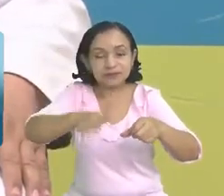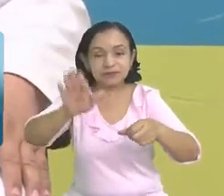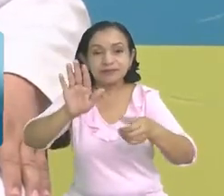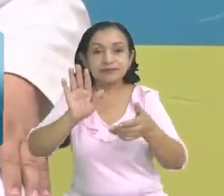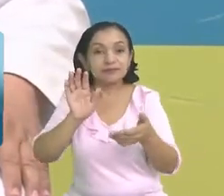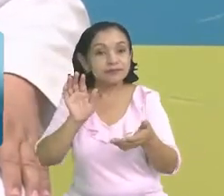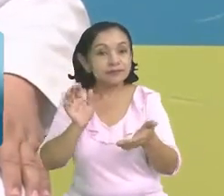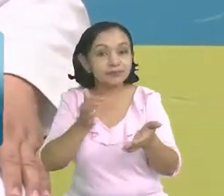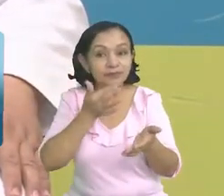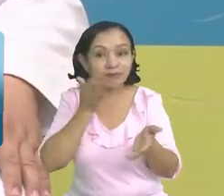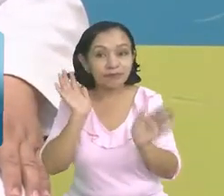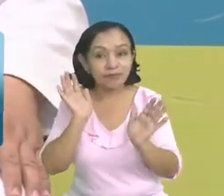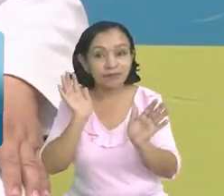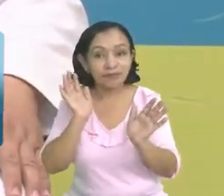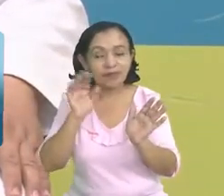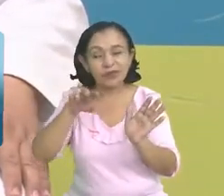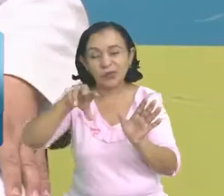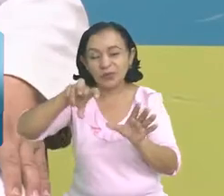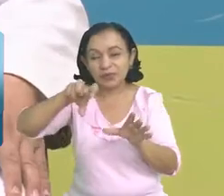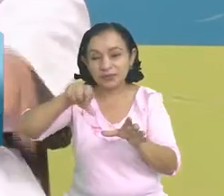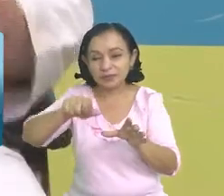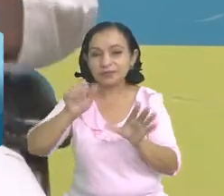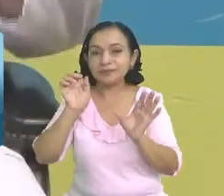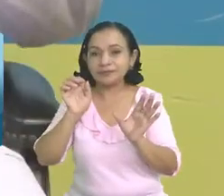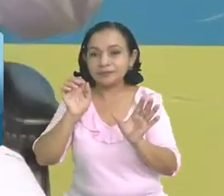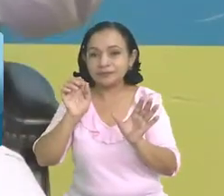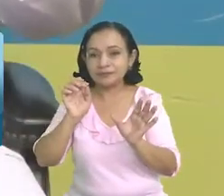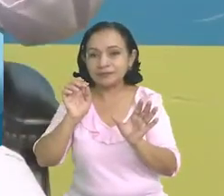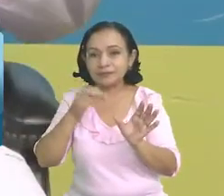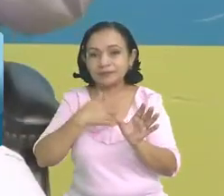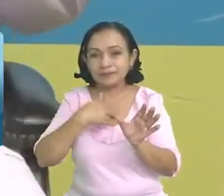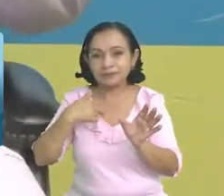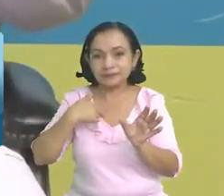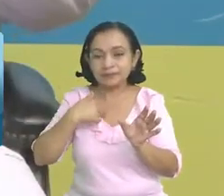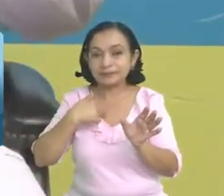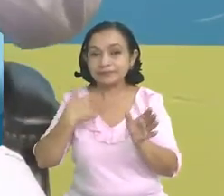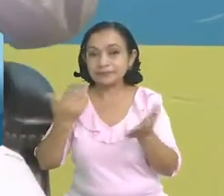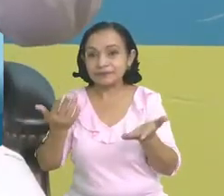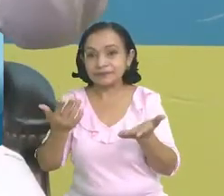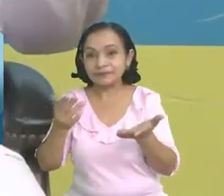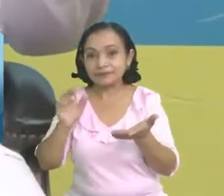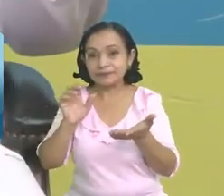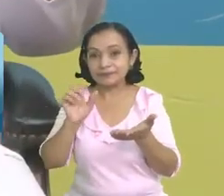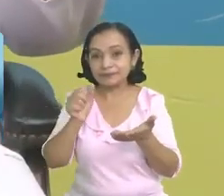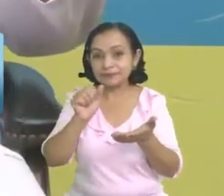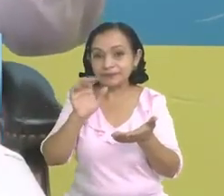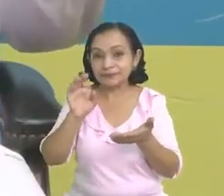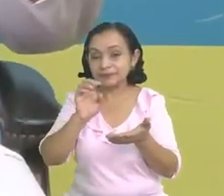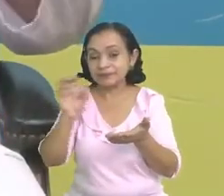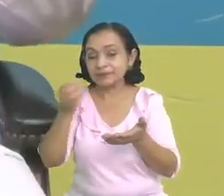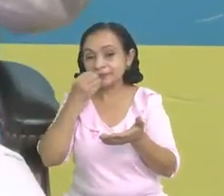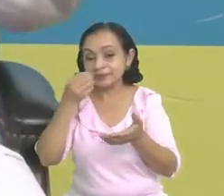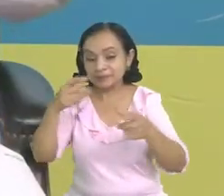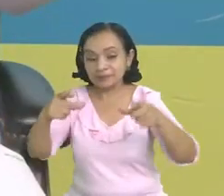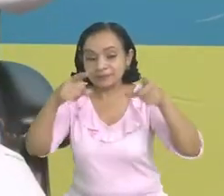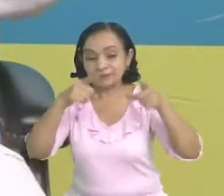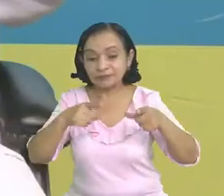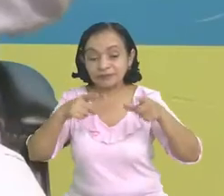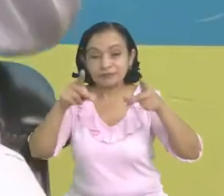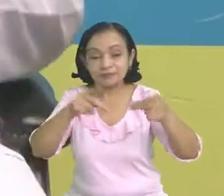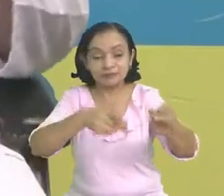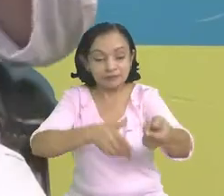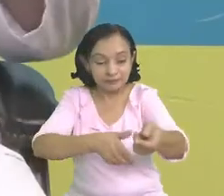sabor, o lo hacemos con limón para poder tratar de jugar el sabor a las comidas. Pero en estos